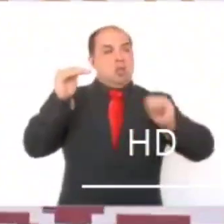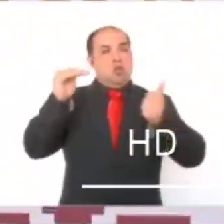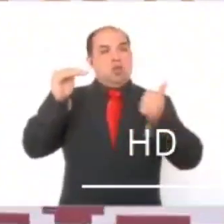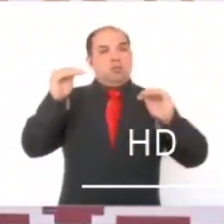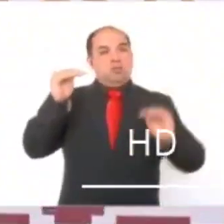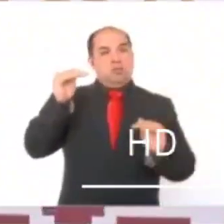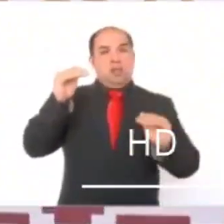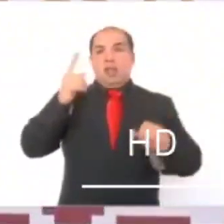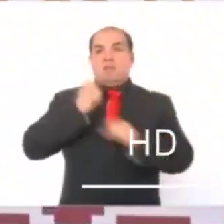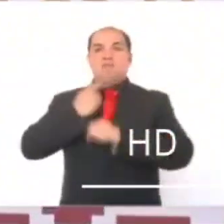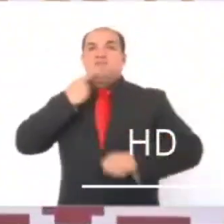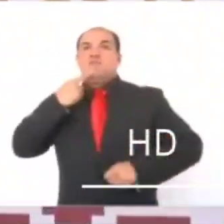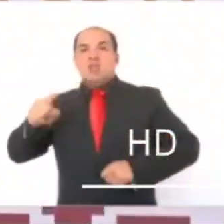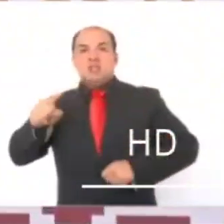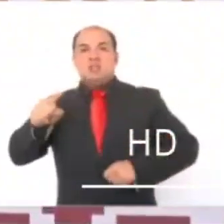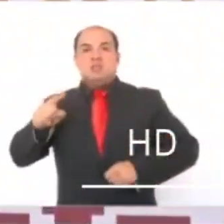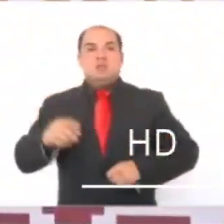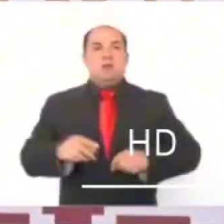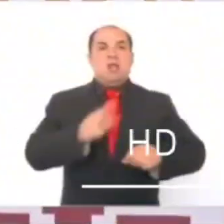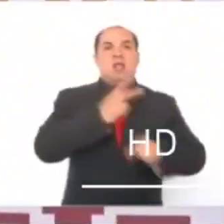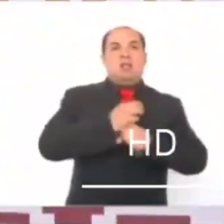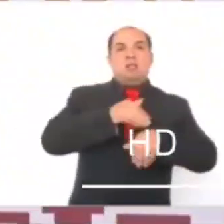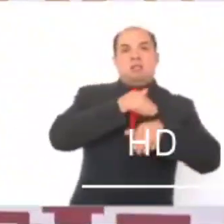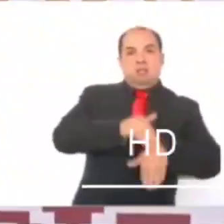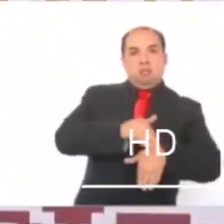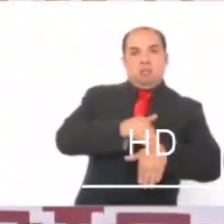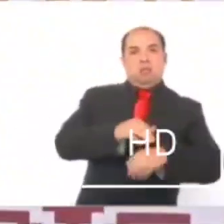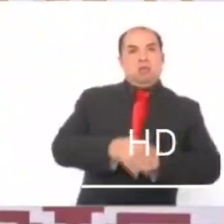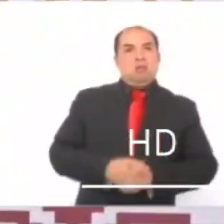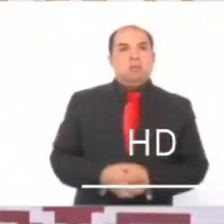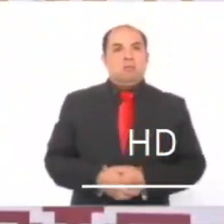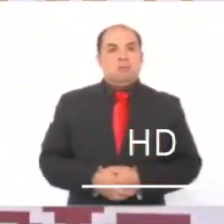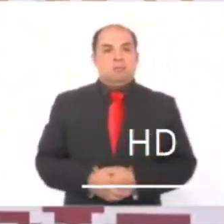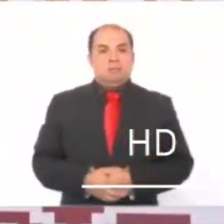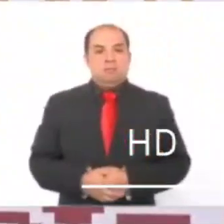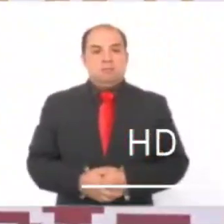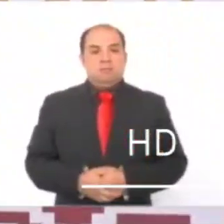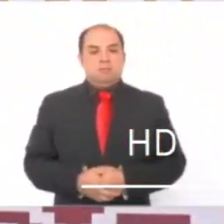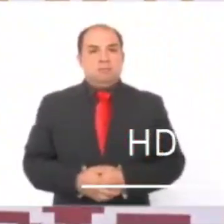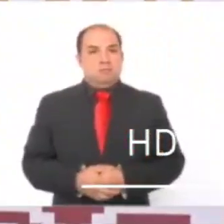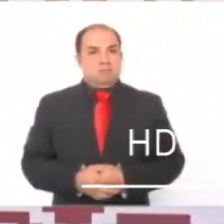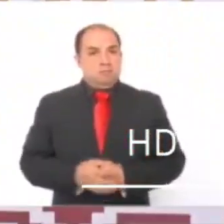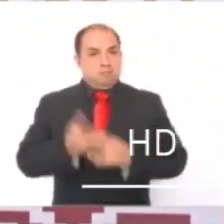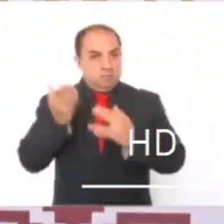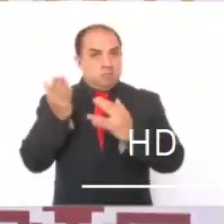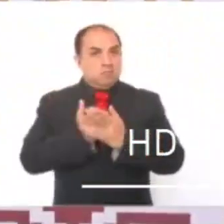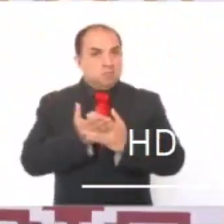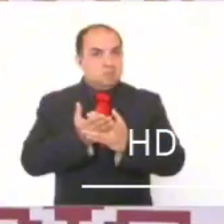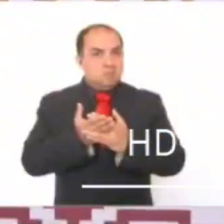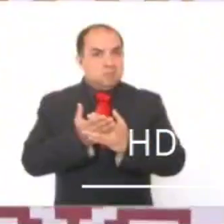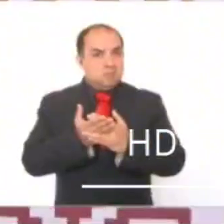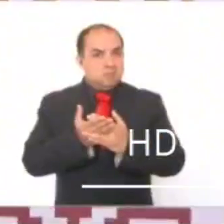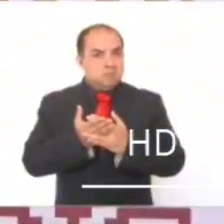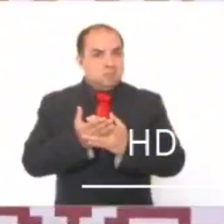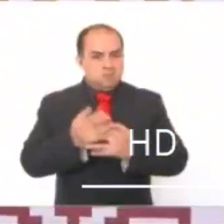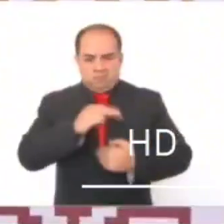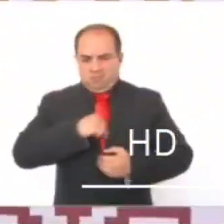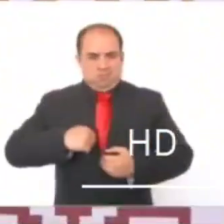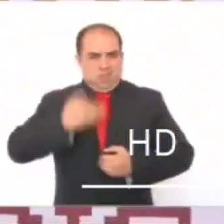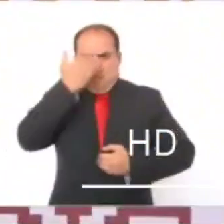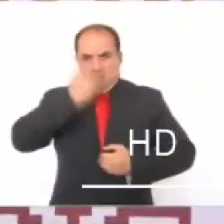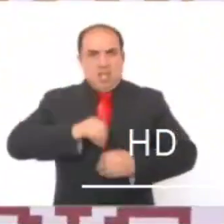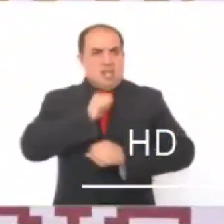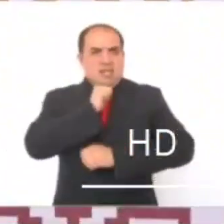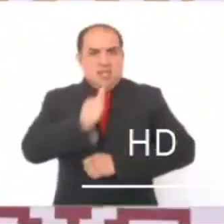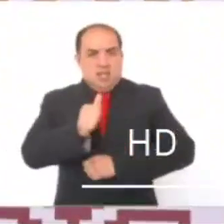La primera manda y la segunda obedece. ¿Mitad? Nosotras no somos la mitad de